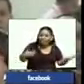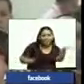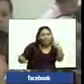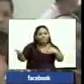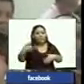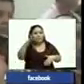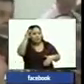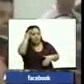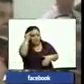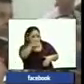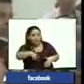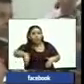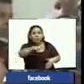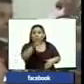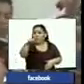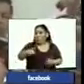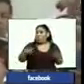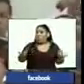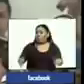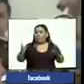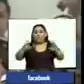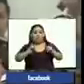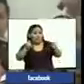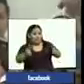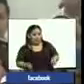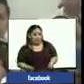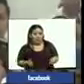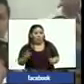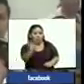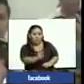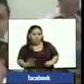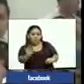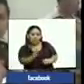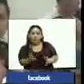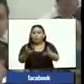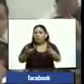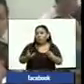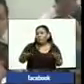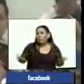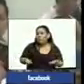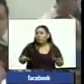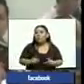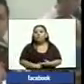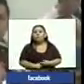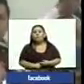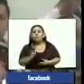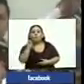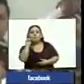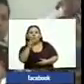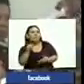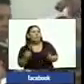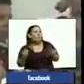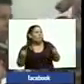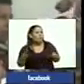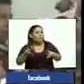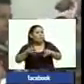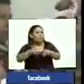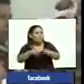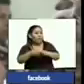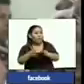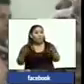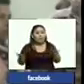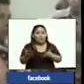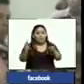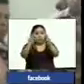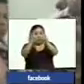a los conocedores del deporte. En esta ocasión el gobierno lo quiere hacer de la mejor manera posible y esa forma es llevar a cabo